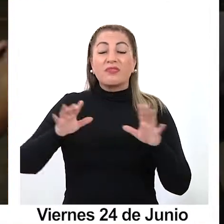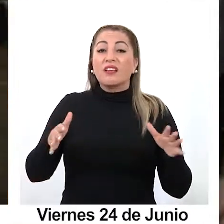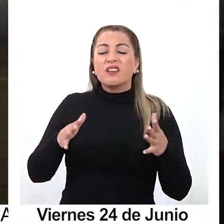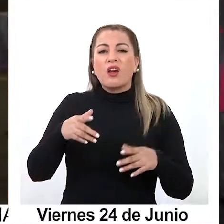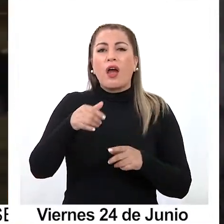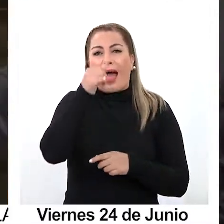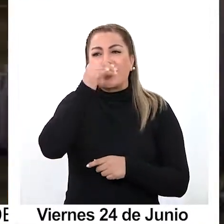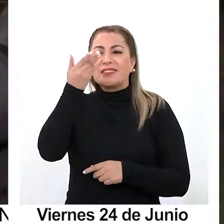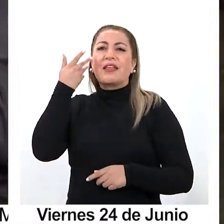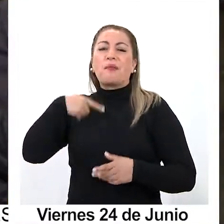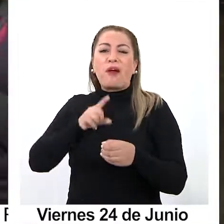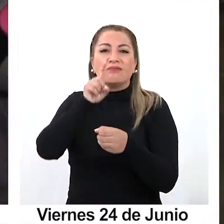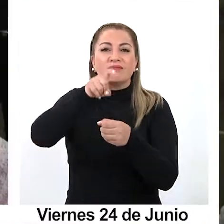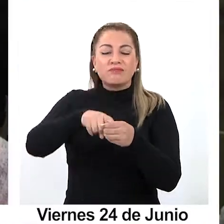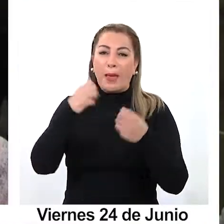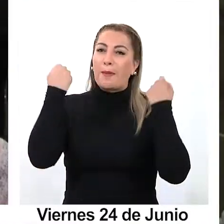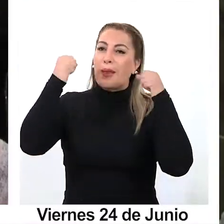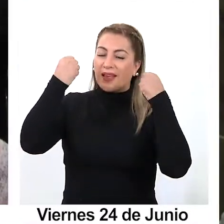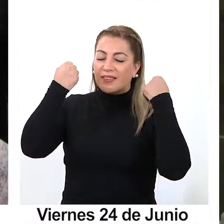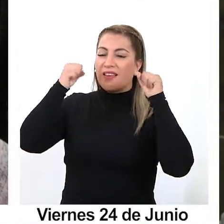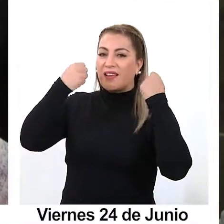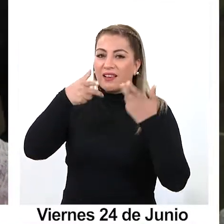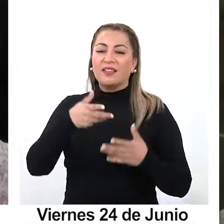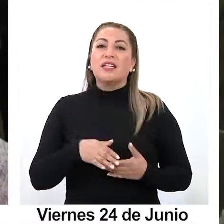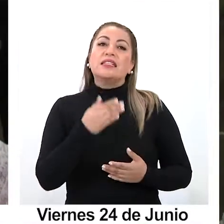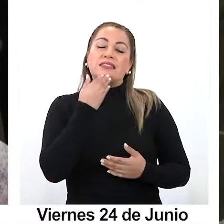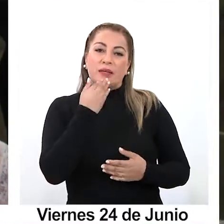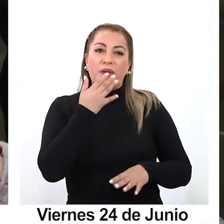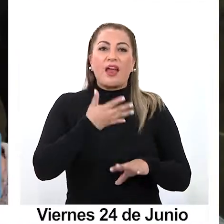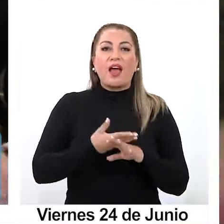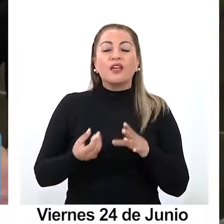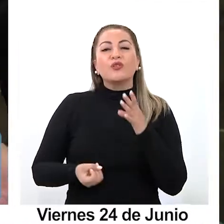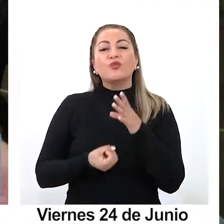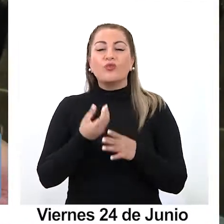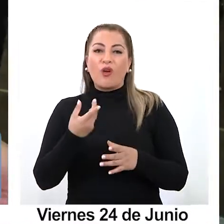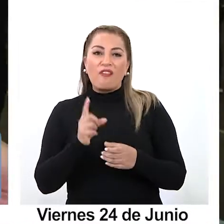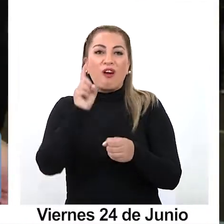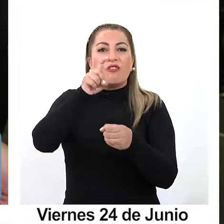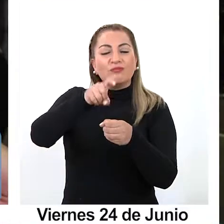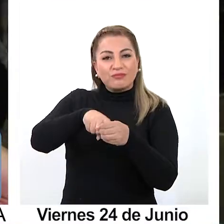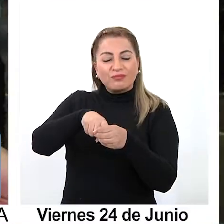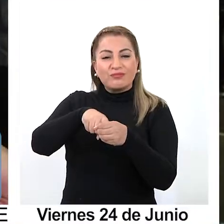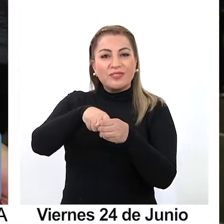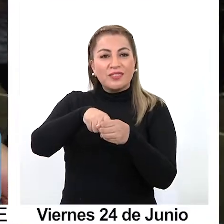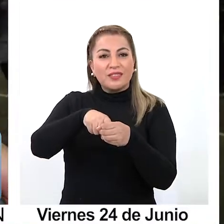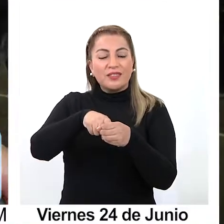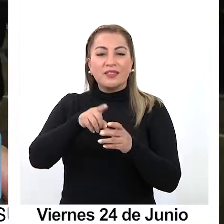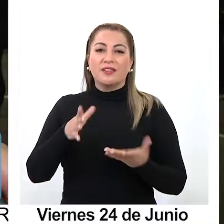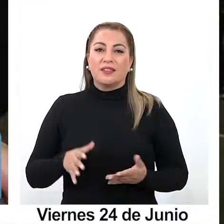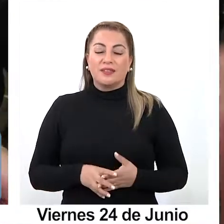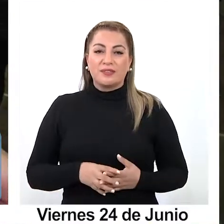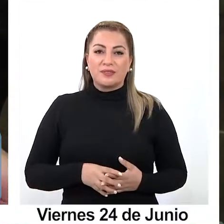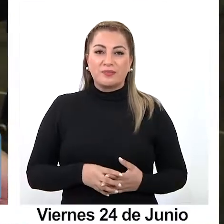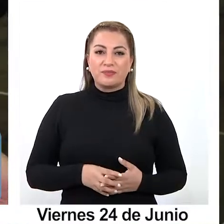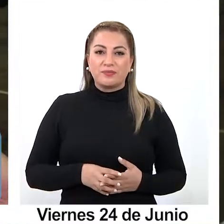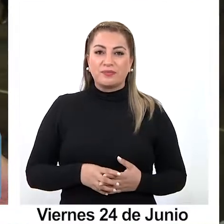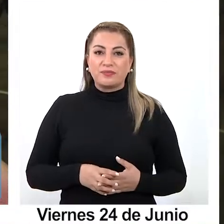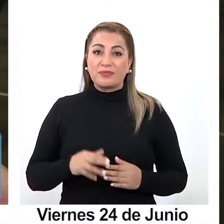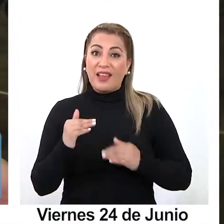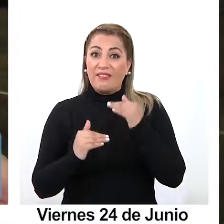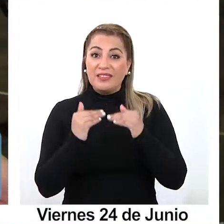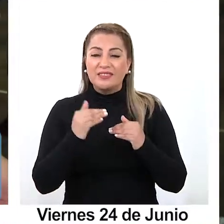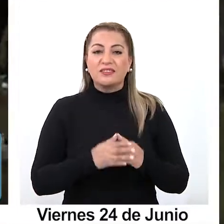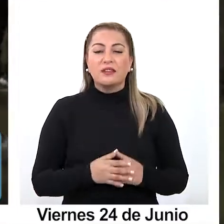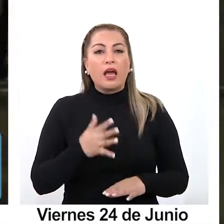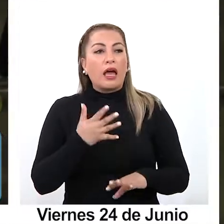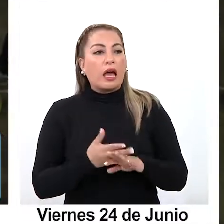Los chiquillos llevan harto tiempo practicando y bueno, también tenemos alumnos nuevos que se han ido integrando y subiendo en su nivel